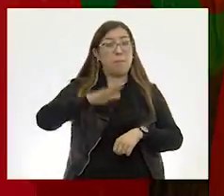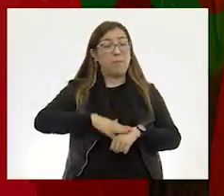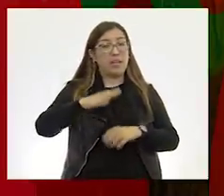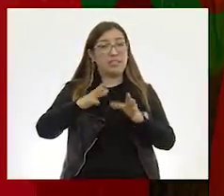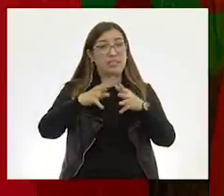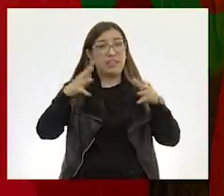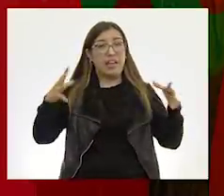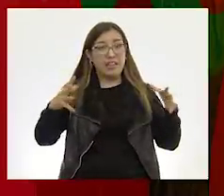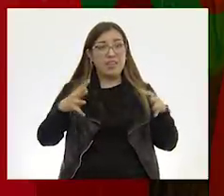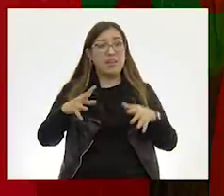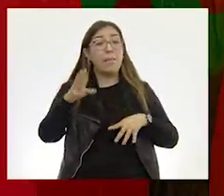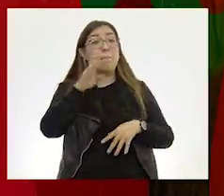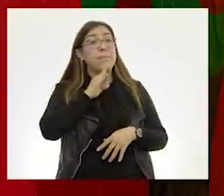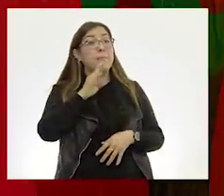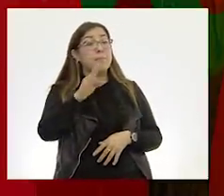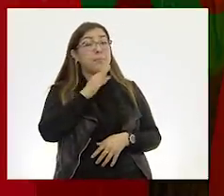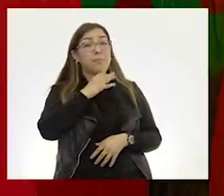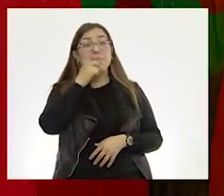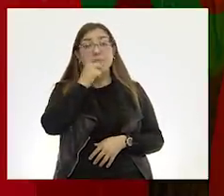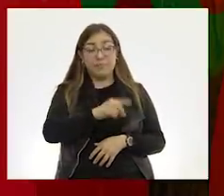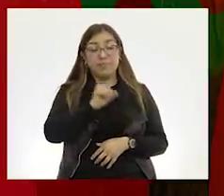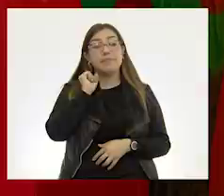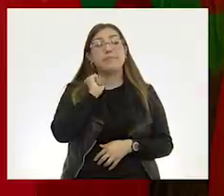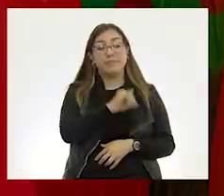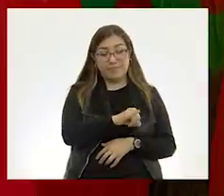Mi mamá me dijo que sí.